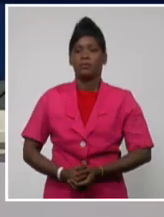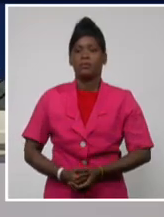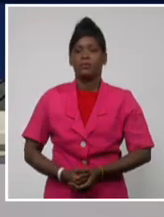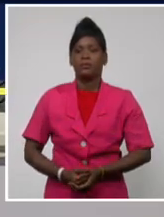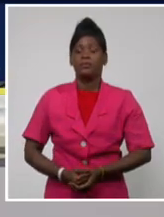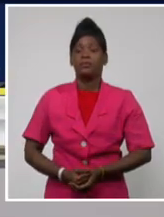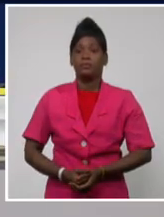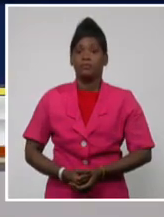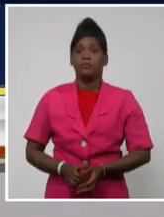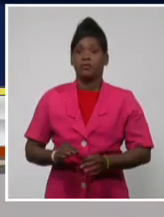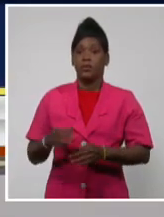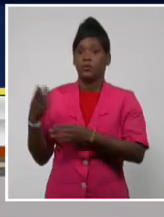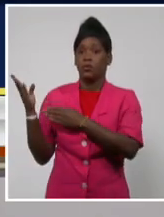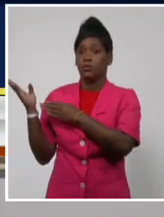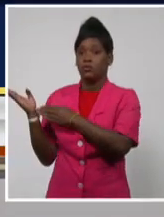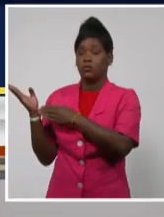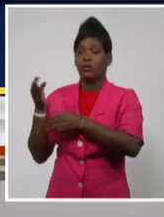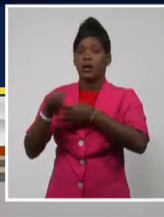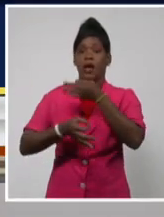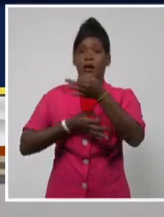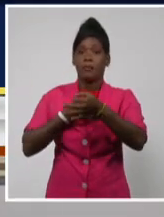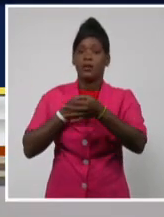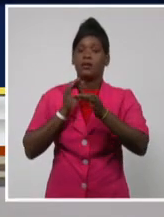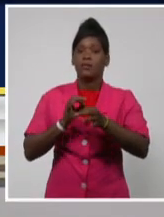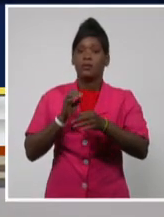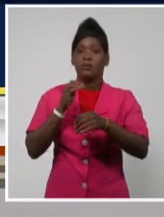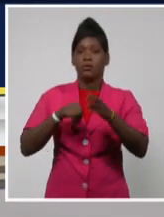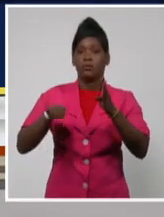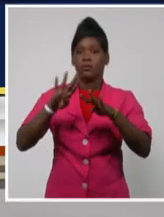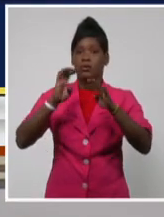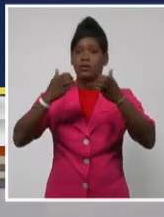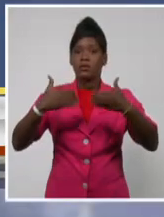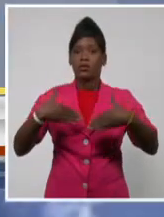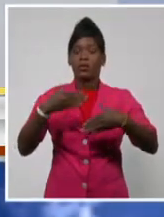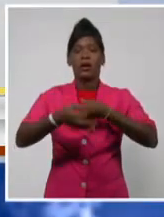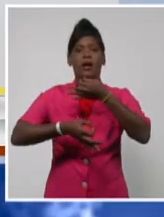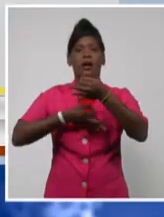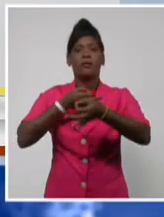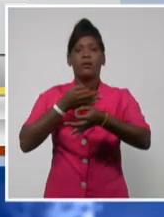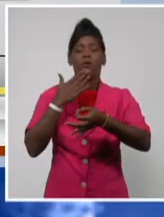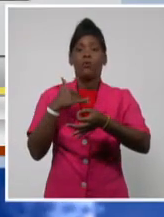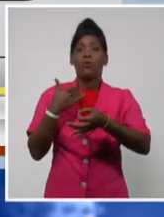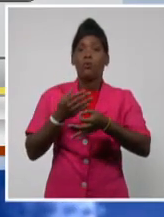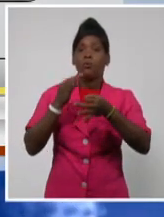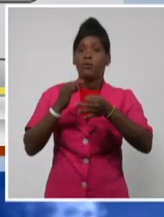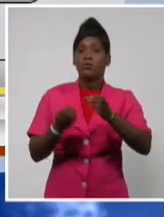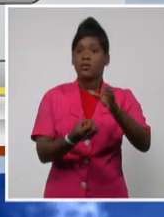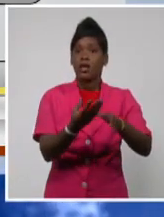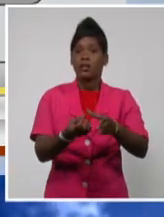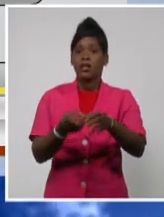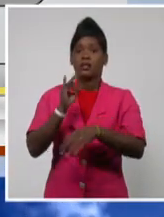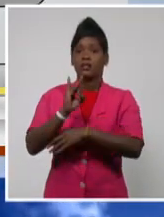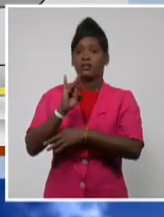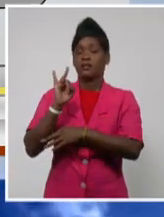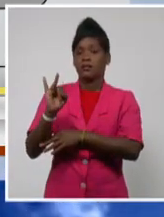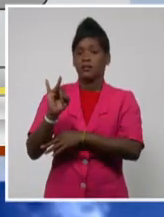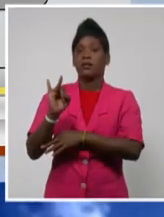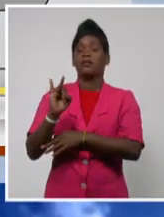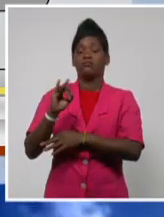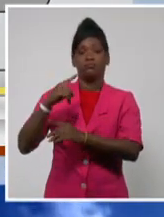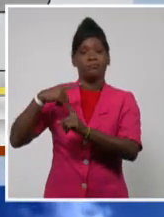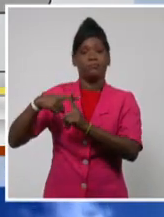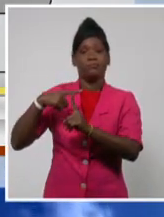El director nacional de epidemiología del Ministerio de Salud Pública dio a conocer que 77 personas se confirmaron ayer